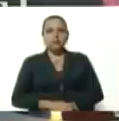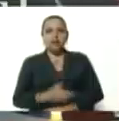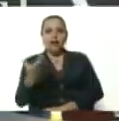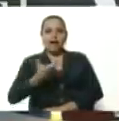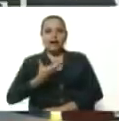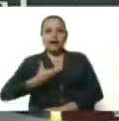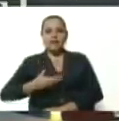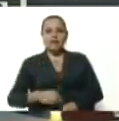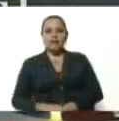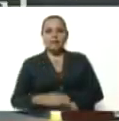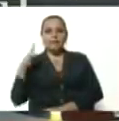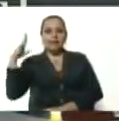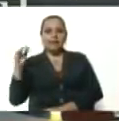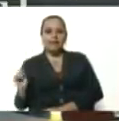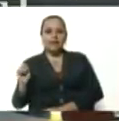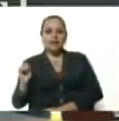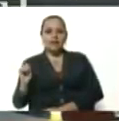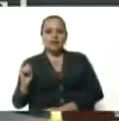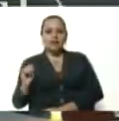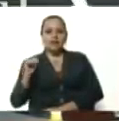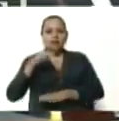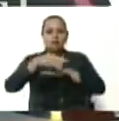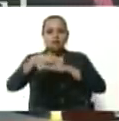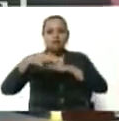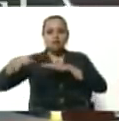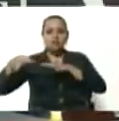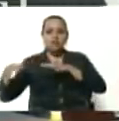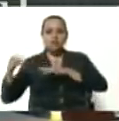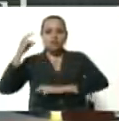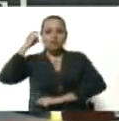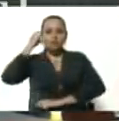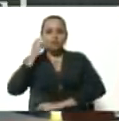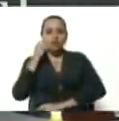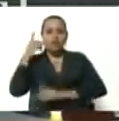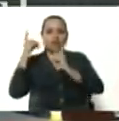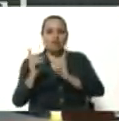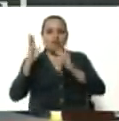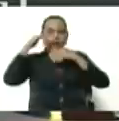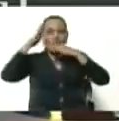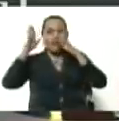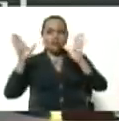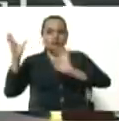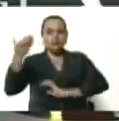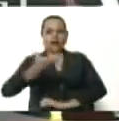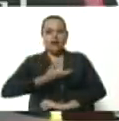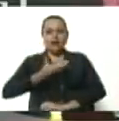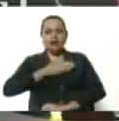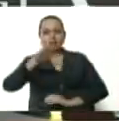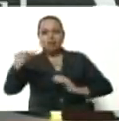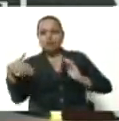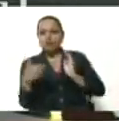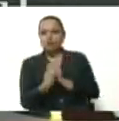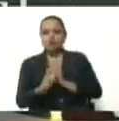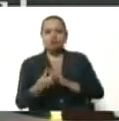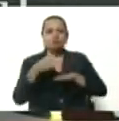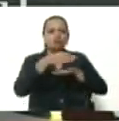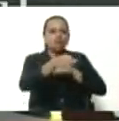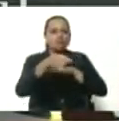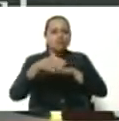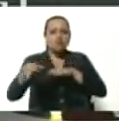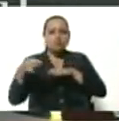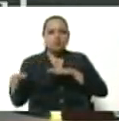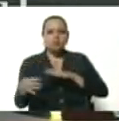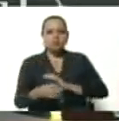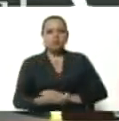de Petare, del municipio Sucre. Hay que atender los alcaldes, las alcaldesas de todos los municipios,